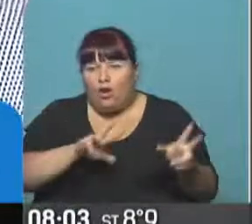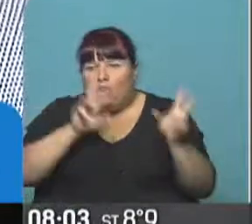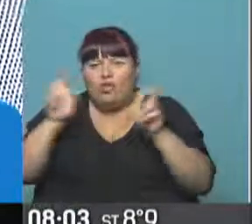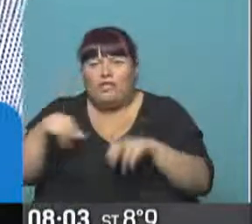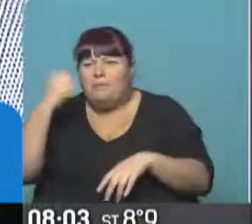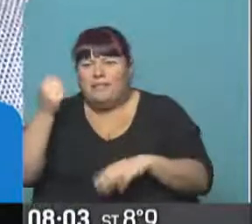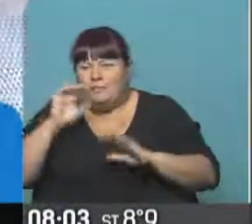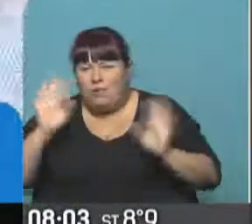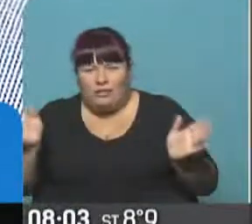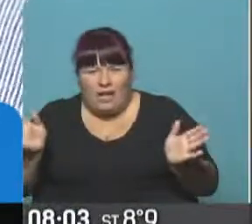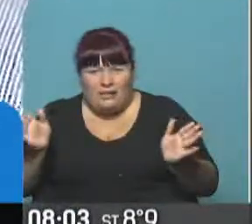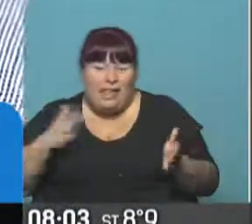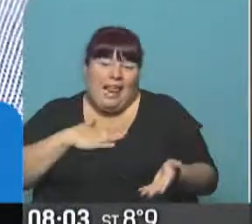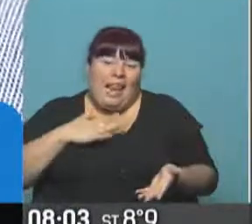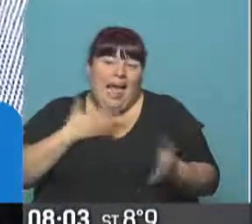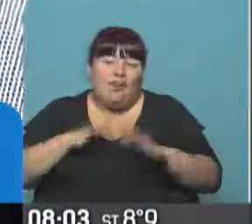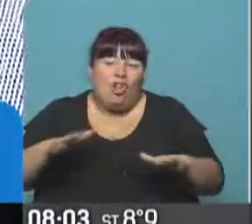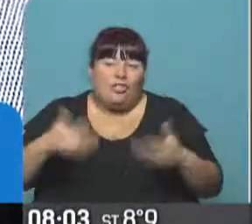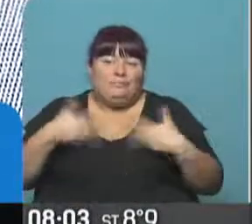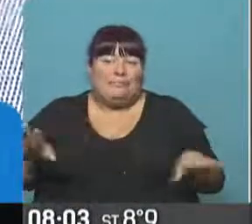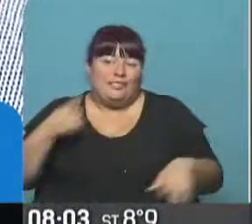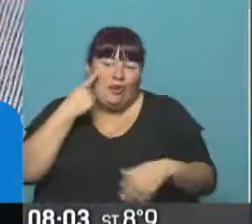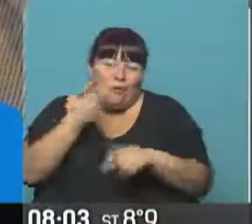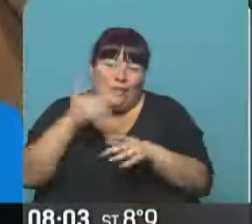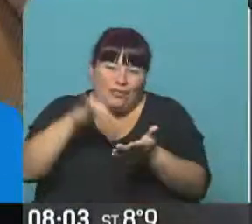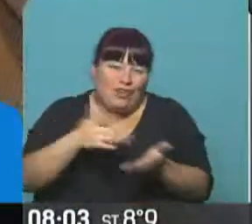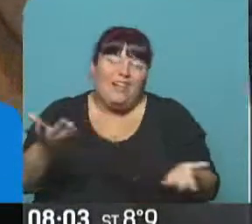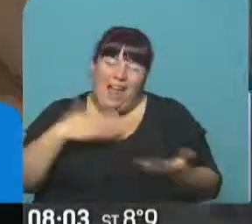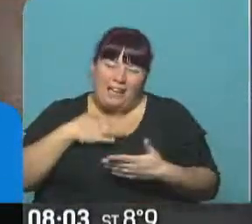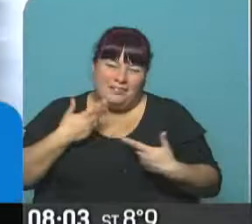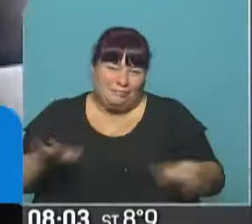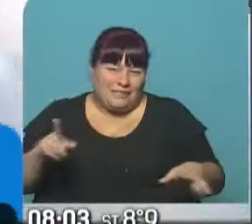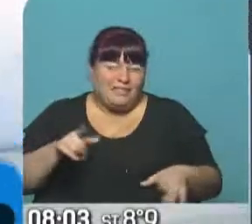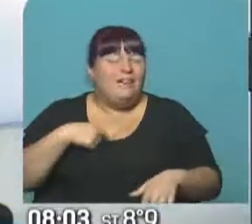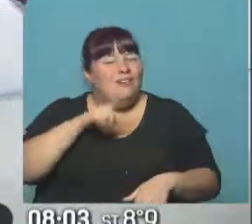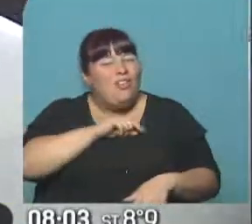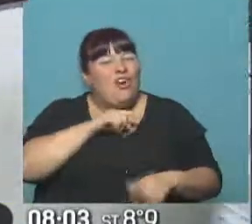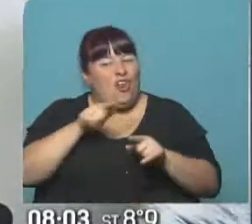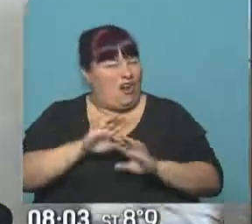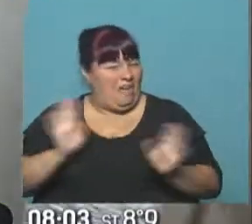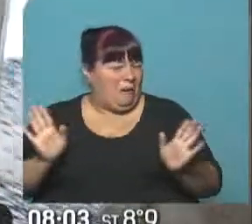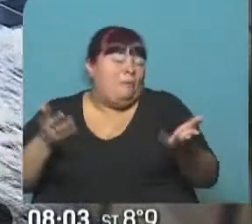más importante. Lamento que los chicos se lo hayan perdido, la verdad que se lo perdieron. Y me da lástima eso nada más, pero bueno.